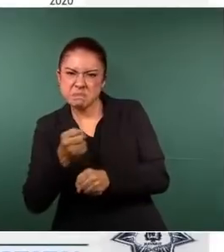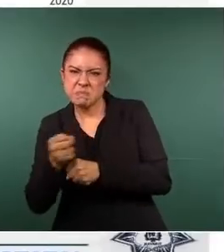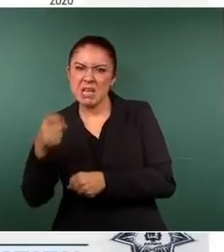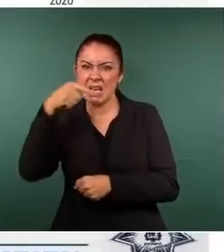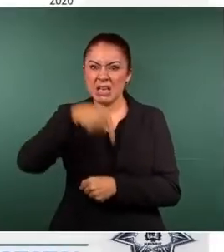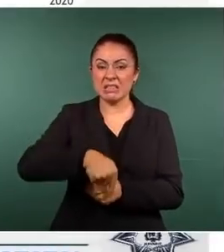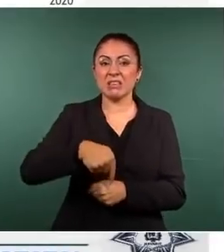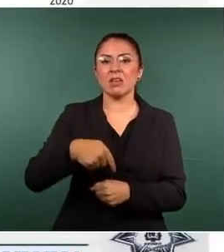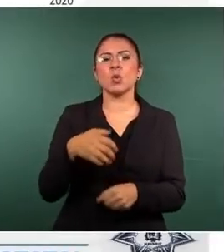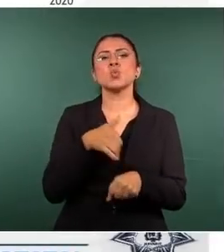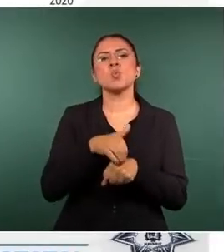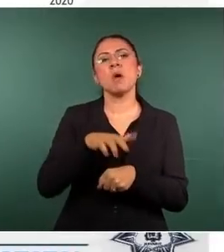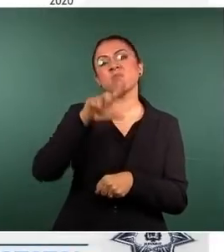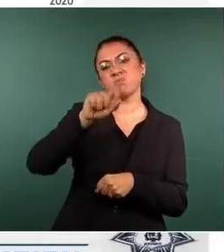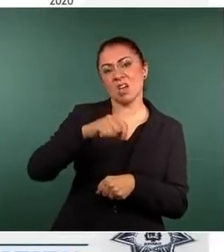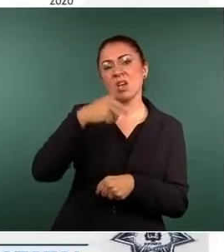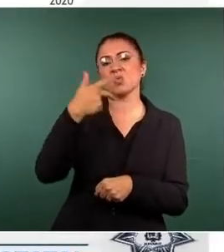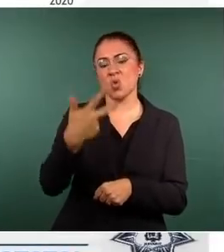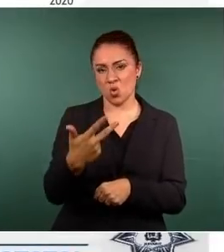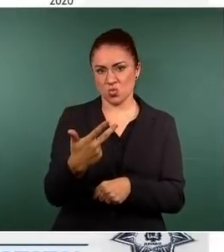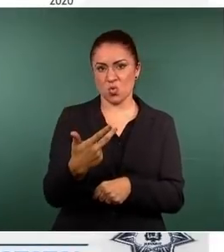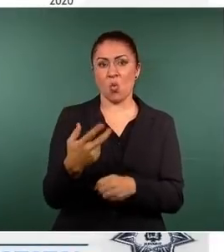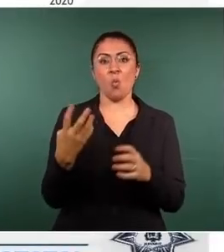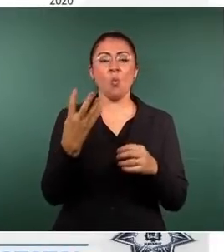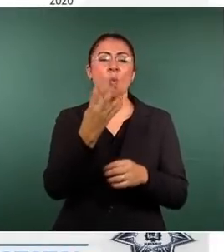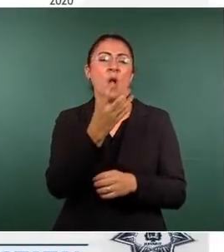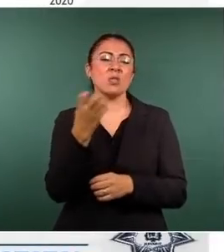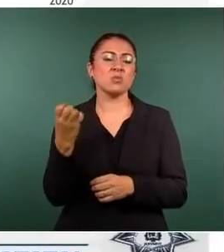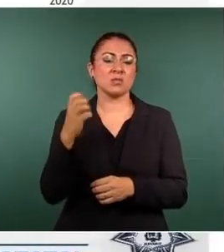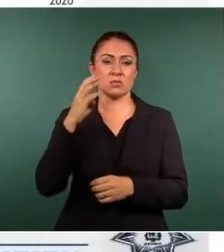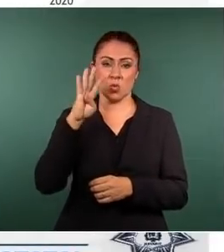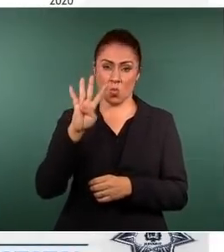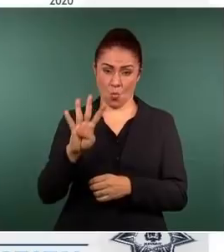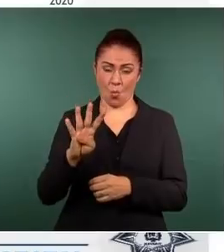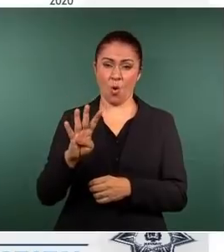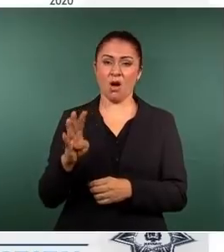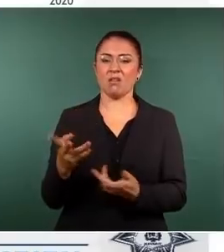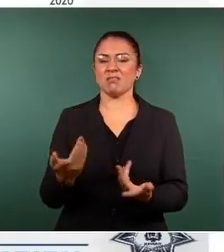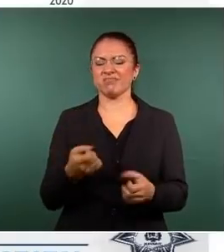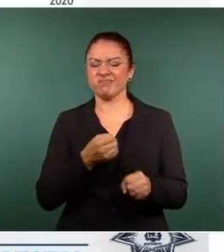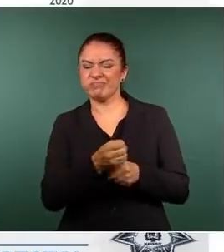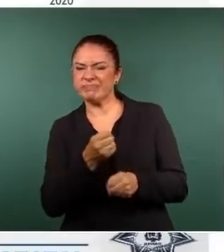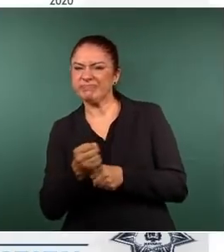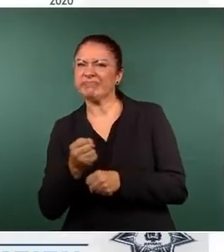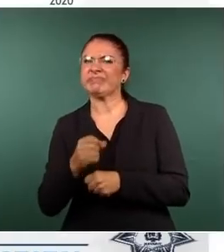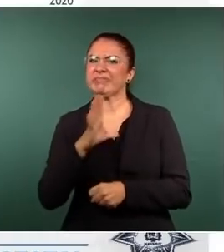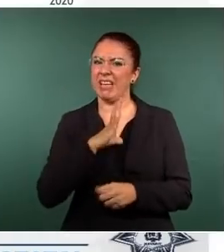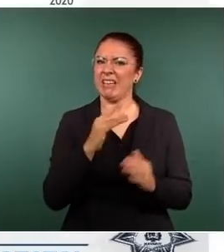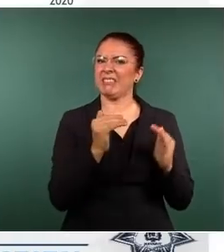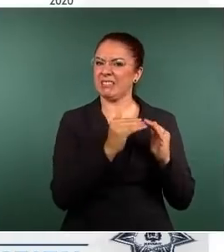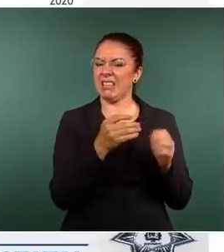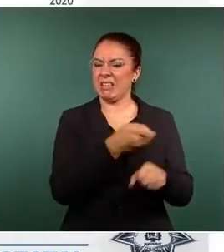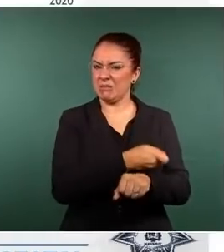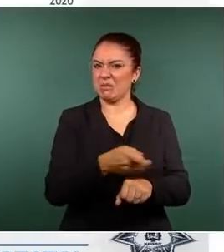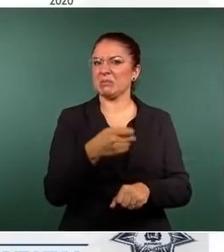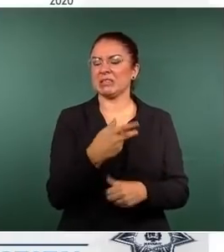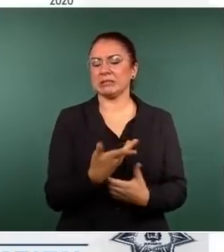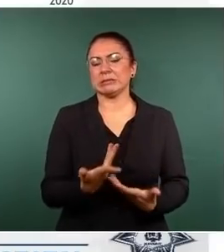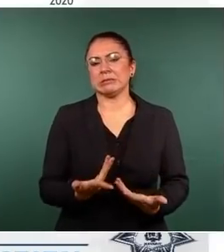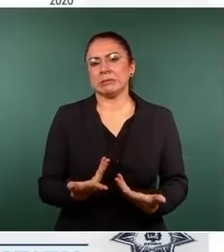número 28 con 404 casos otro de los frentes que debemos reforzar